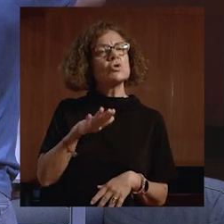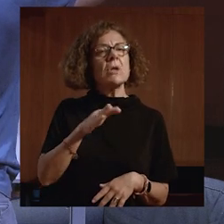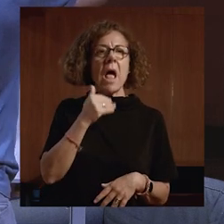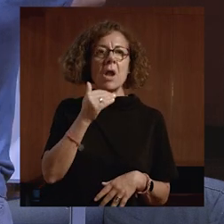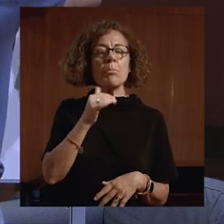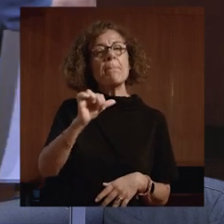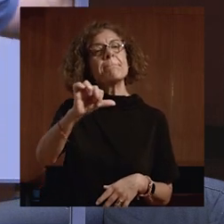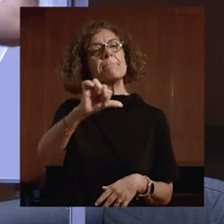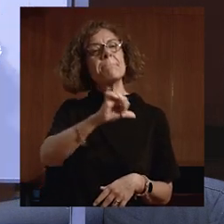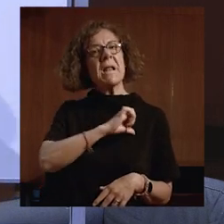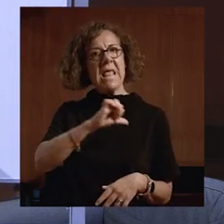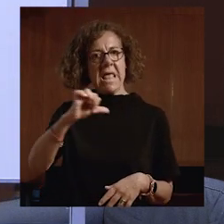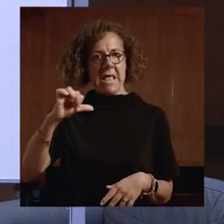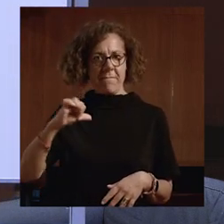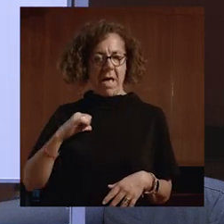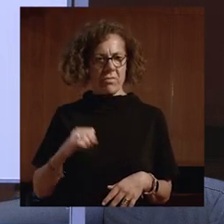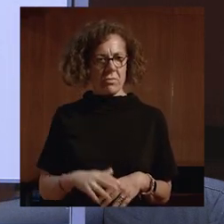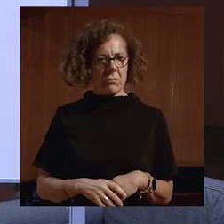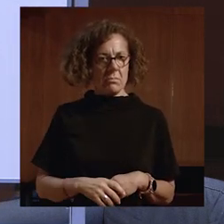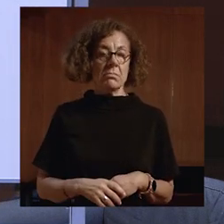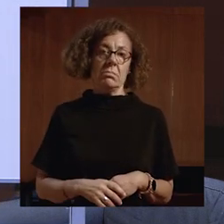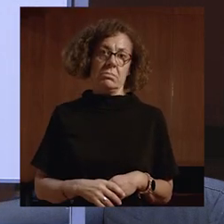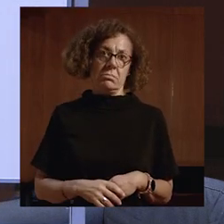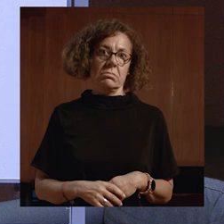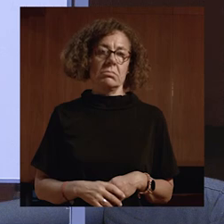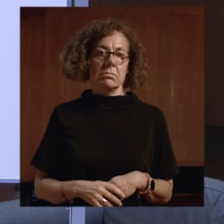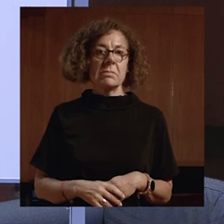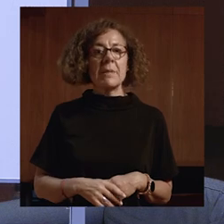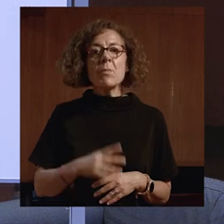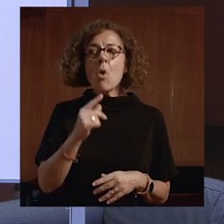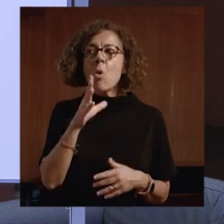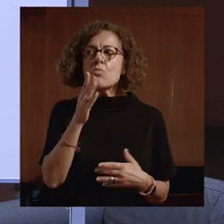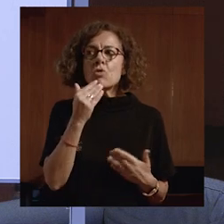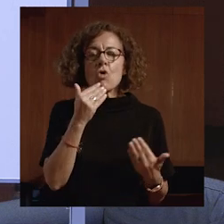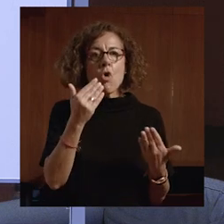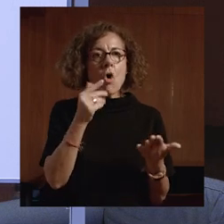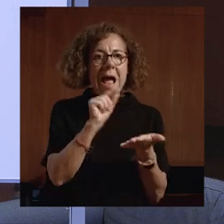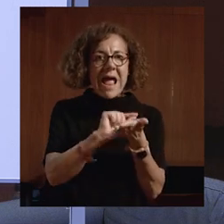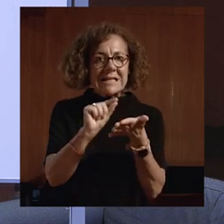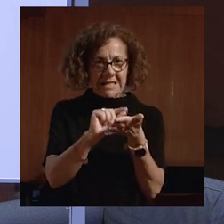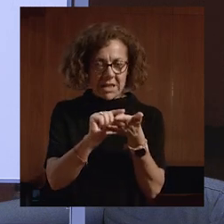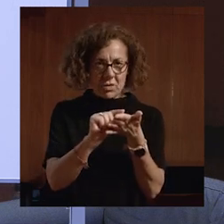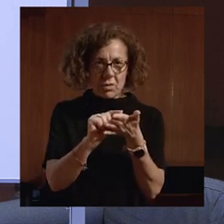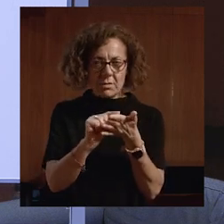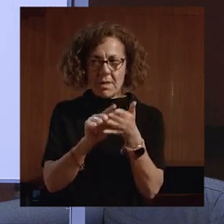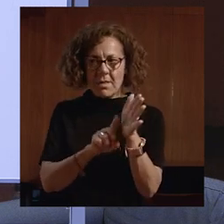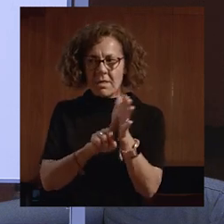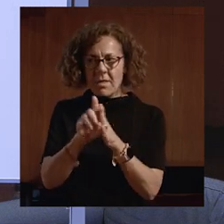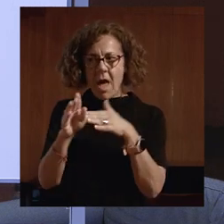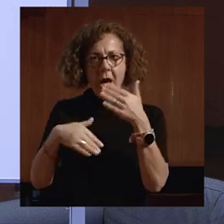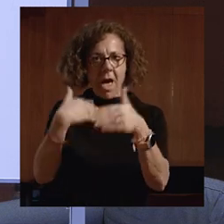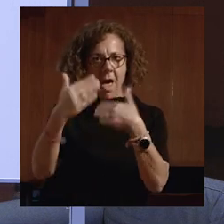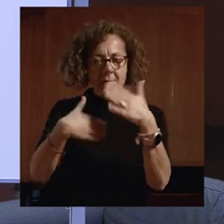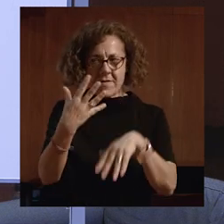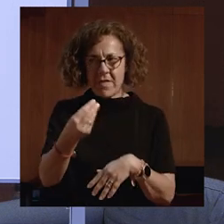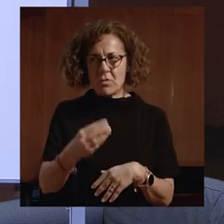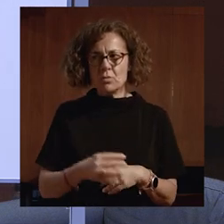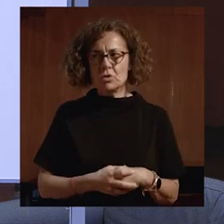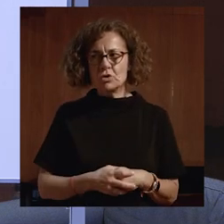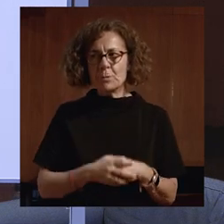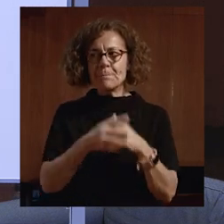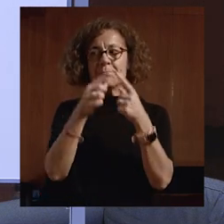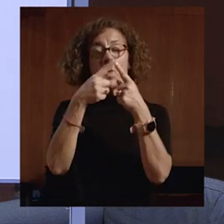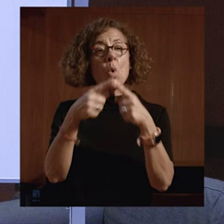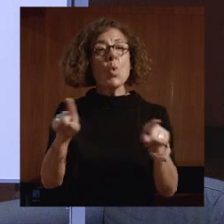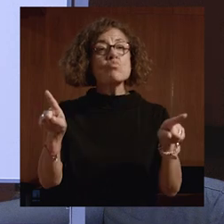privado, que tiene también muy buenas cosas. Gracias a lo escrito también estamos donde estamos, lógicamente. La